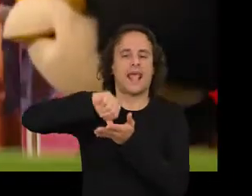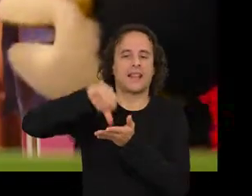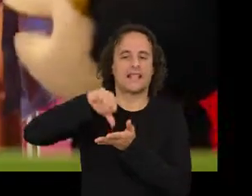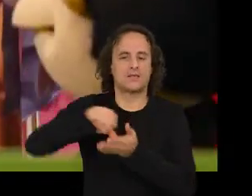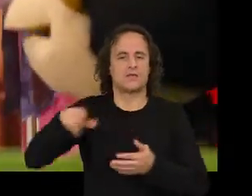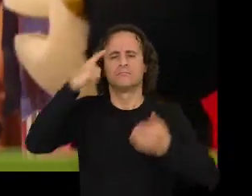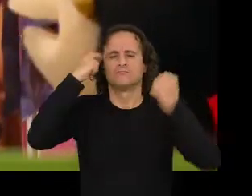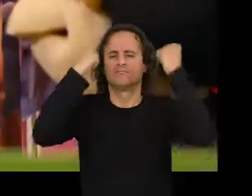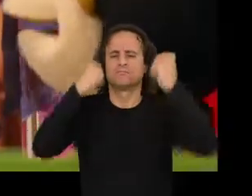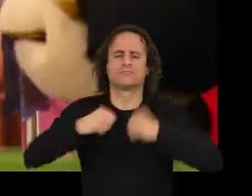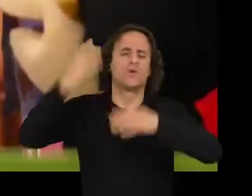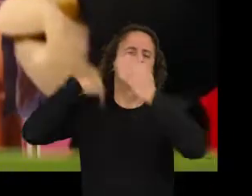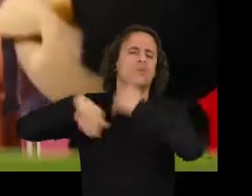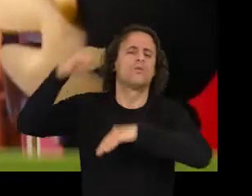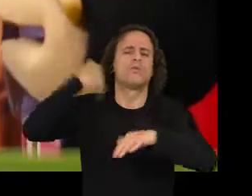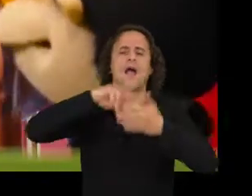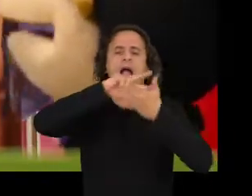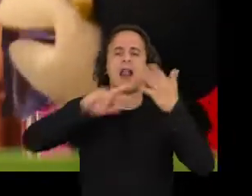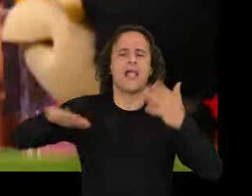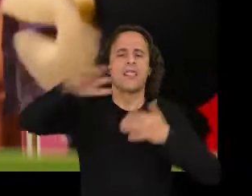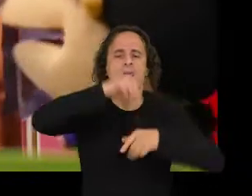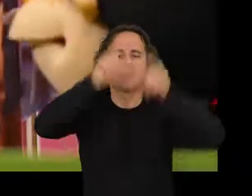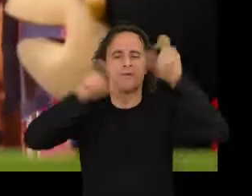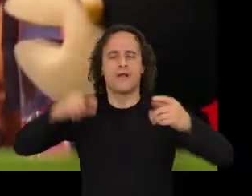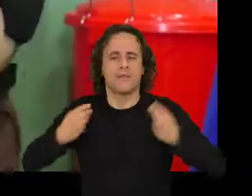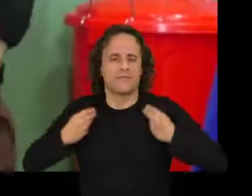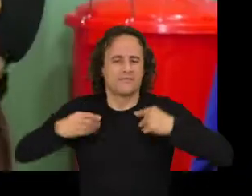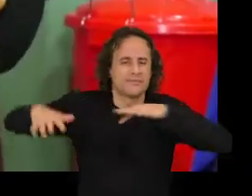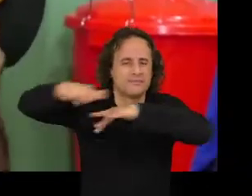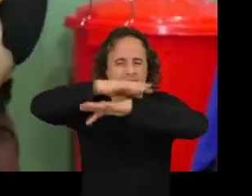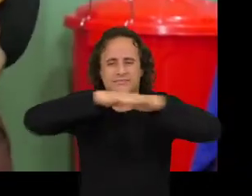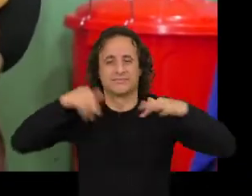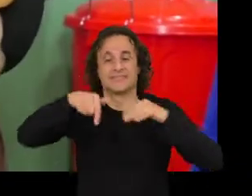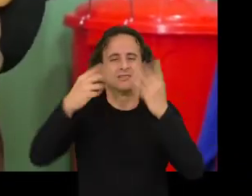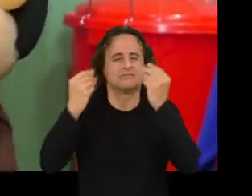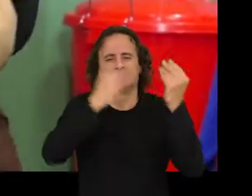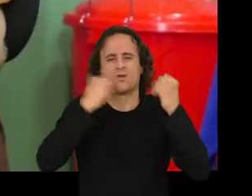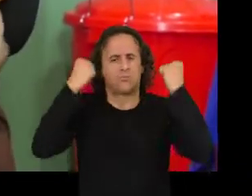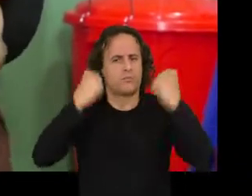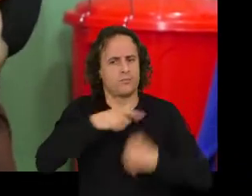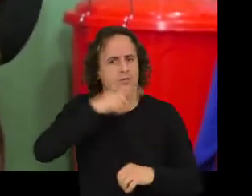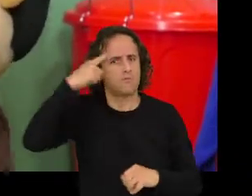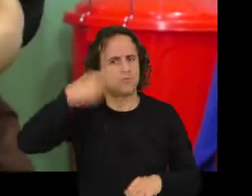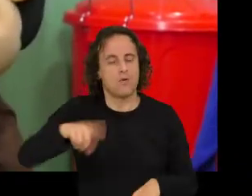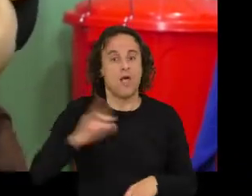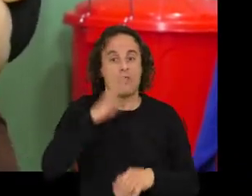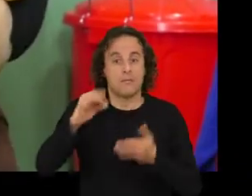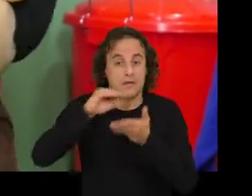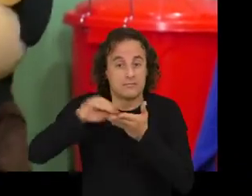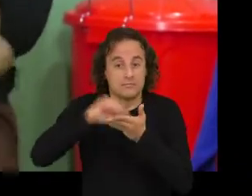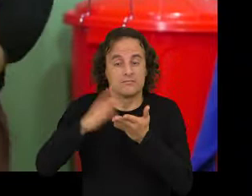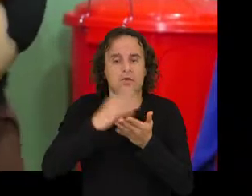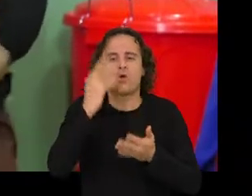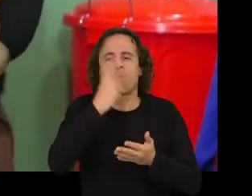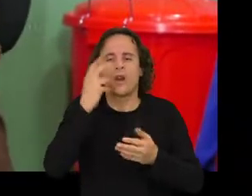moitas cousas de xente que viviu en Galicia en moitos anos, miles de anos. Escribiu un conto dun neno que